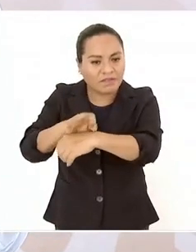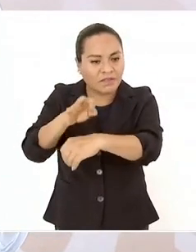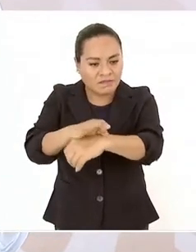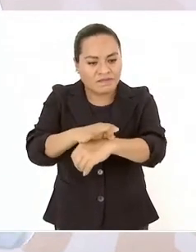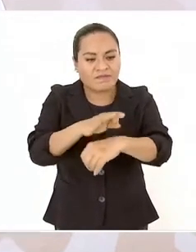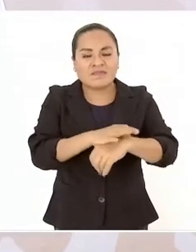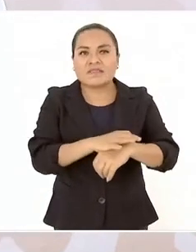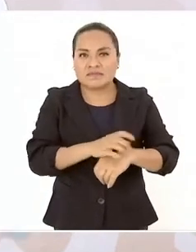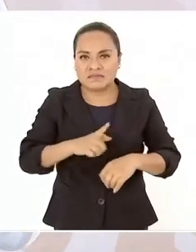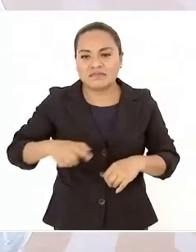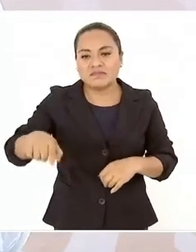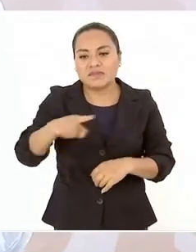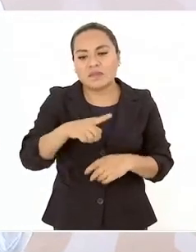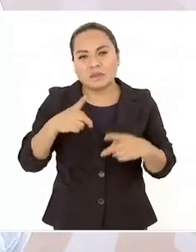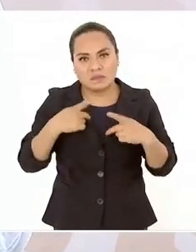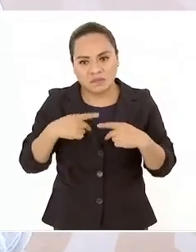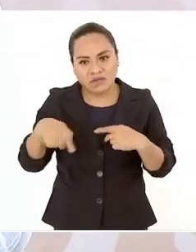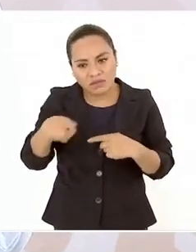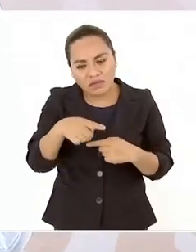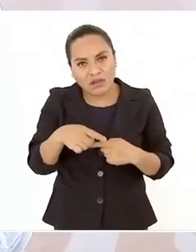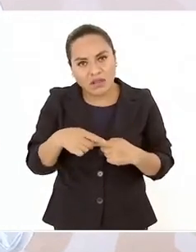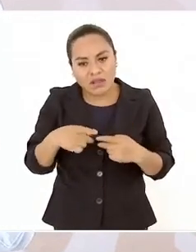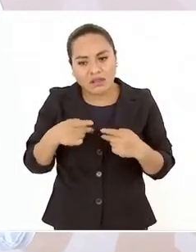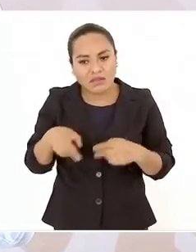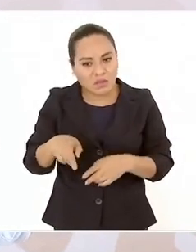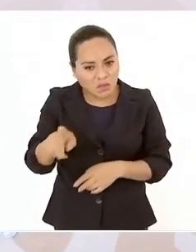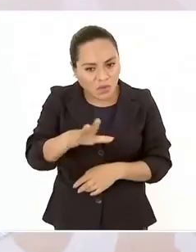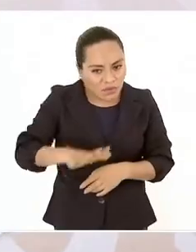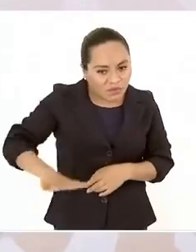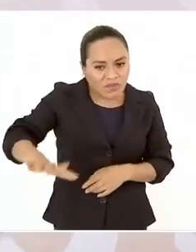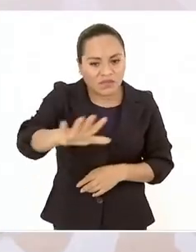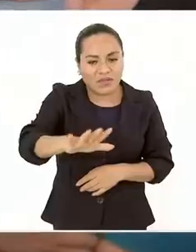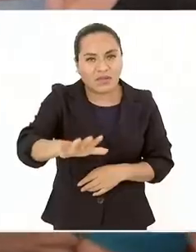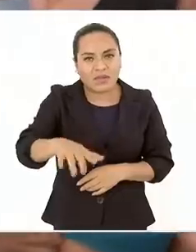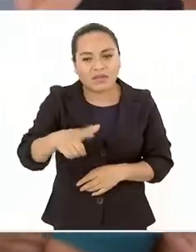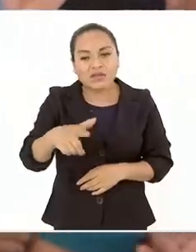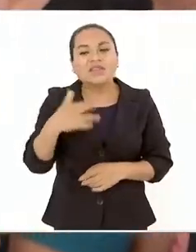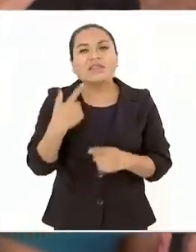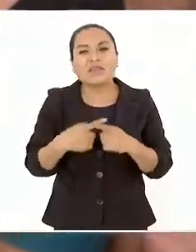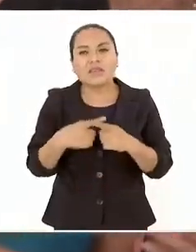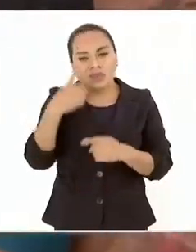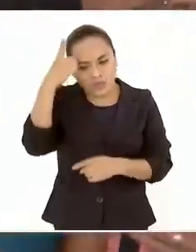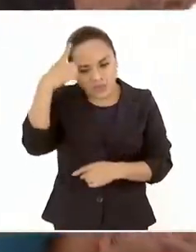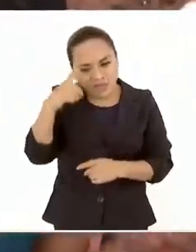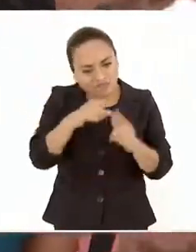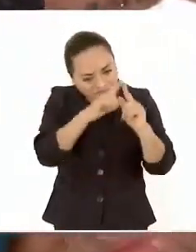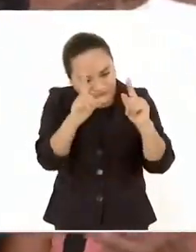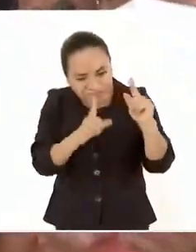los bienes del pueblo y de la nación.